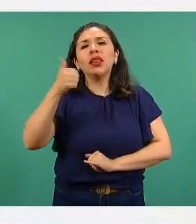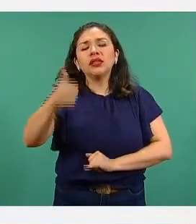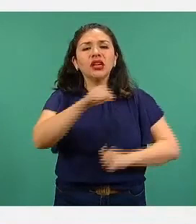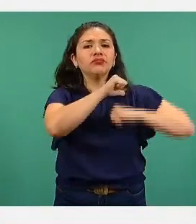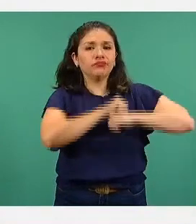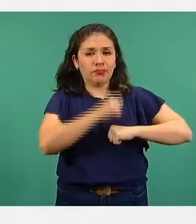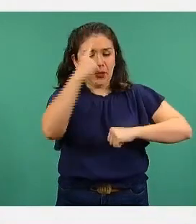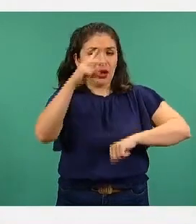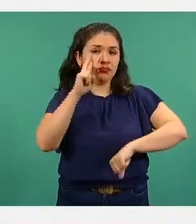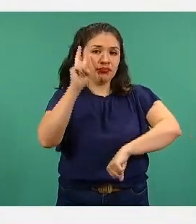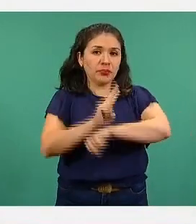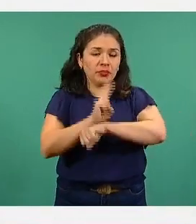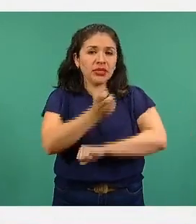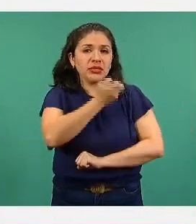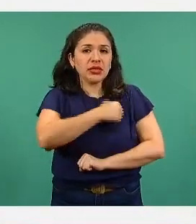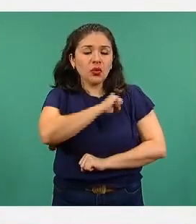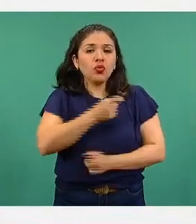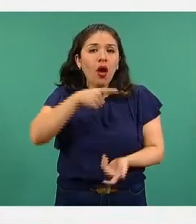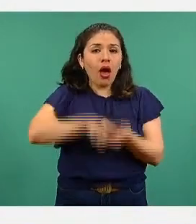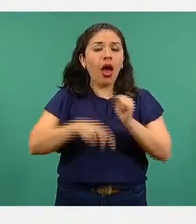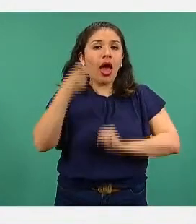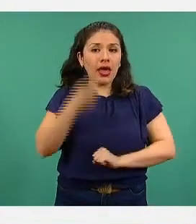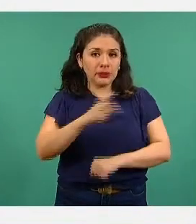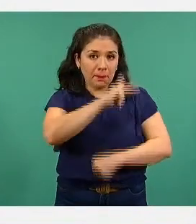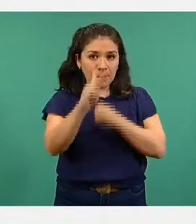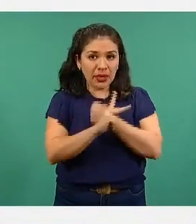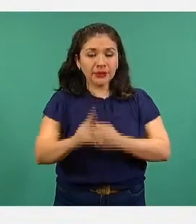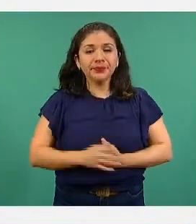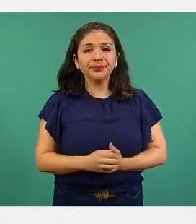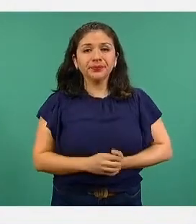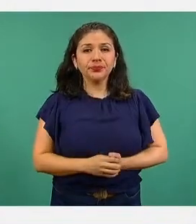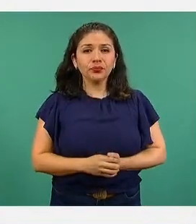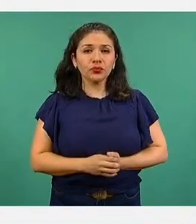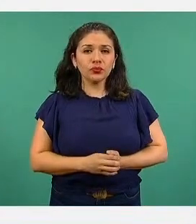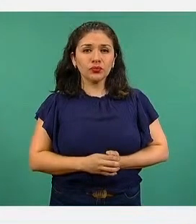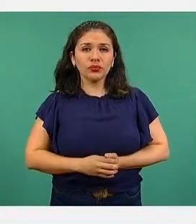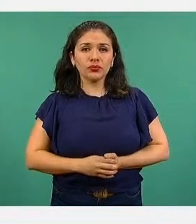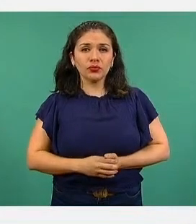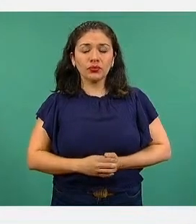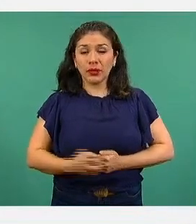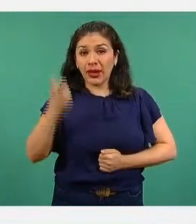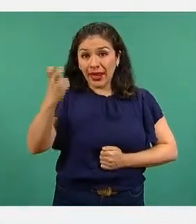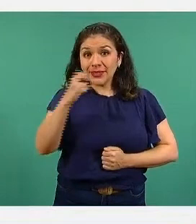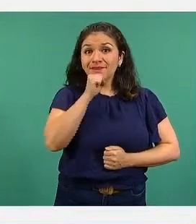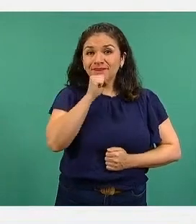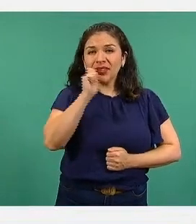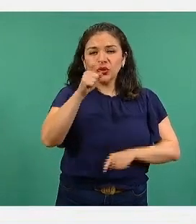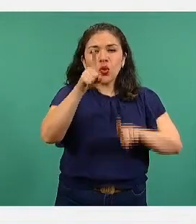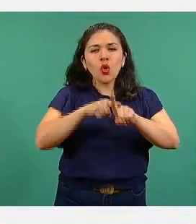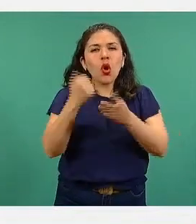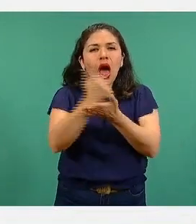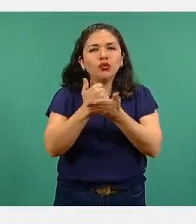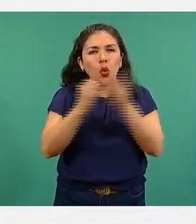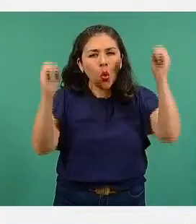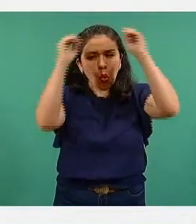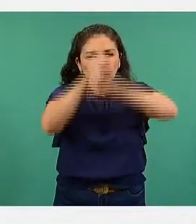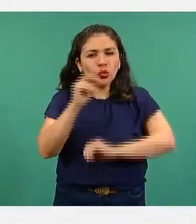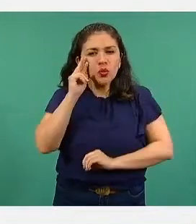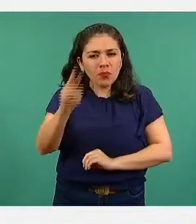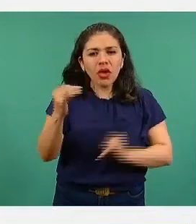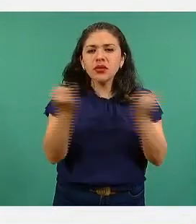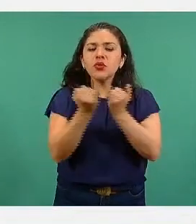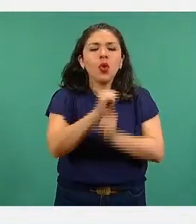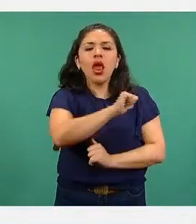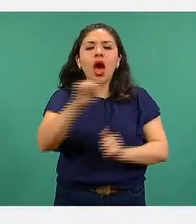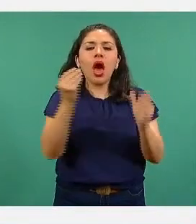jurisdicciones sanitarias que integran a nuestro país. En la gráfica, que es de color azul oscuro, vemos también a